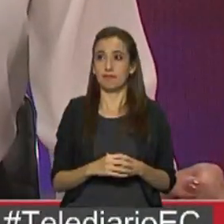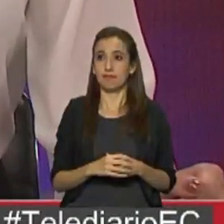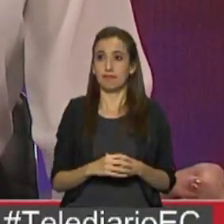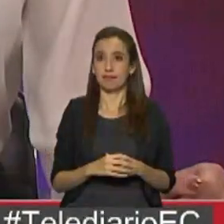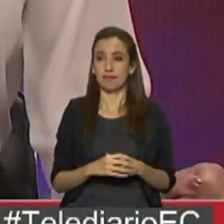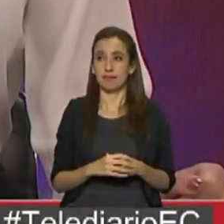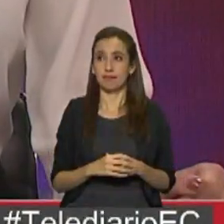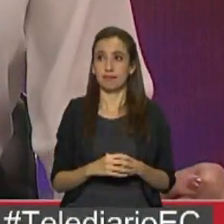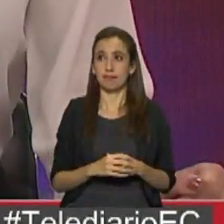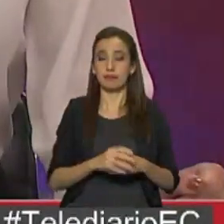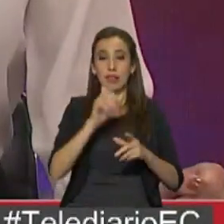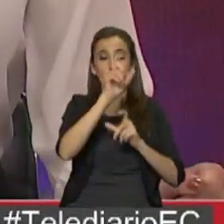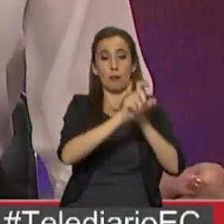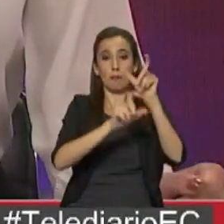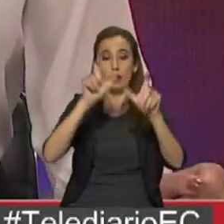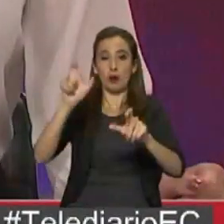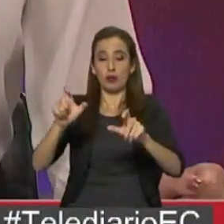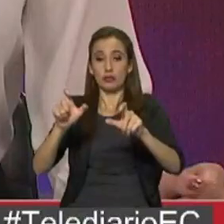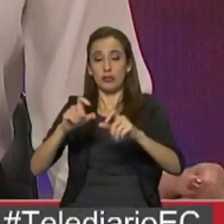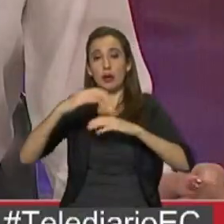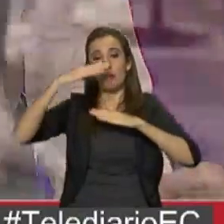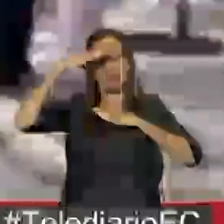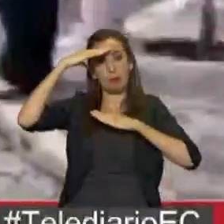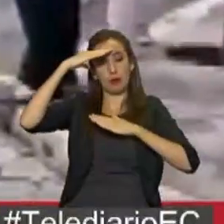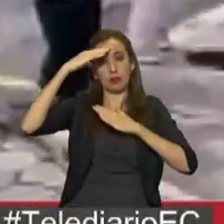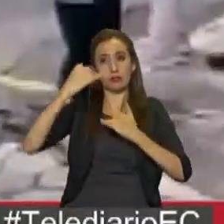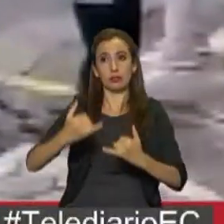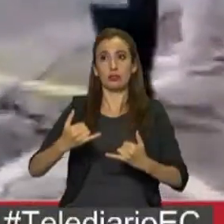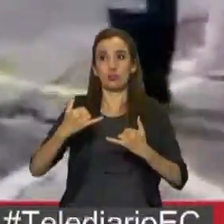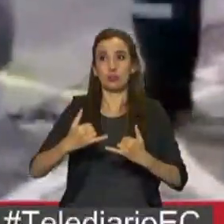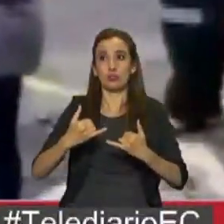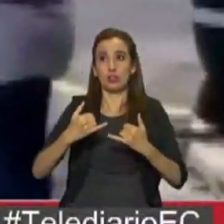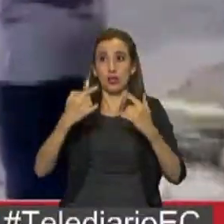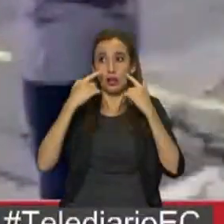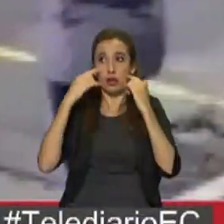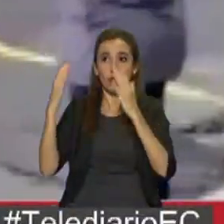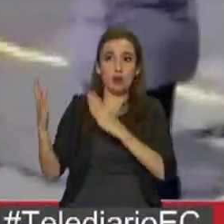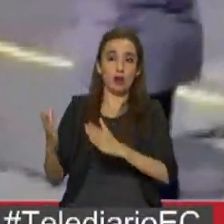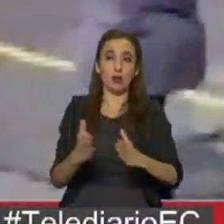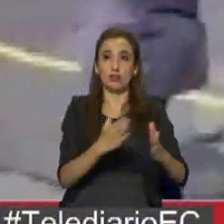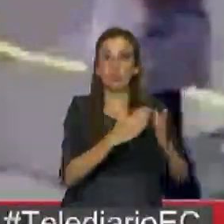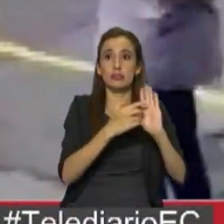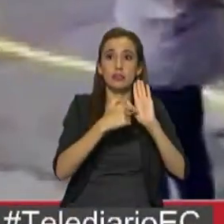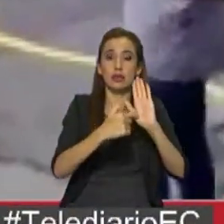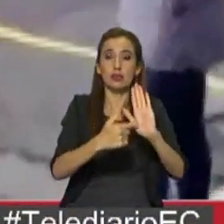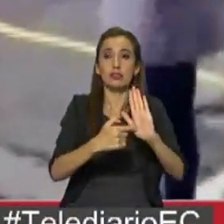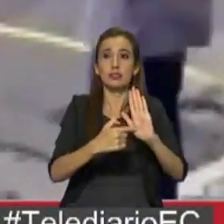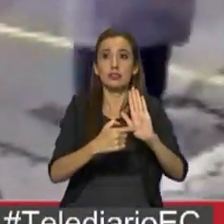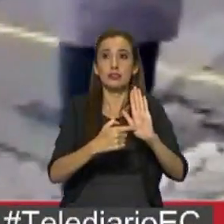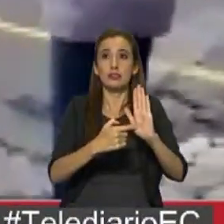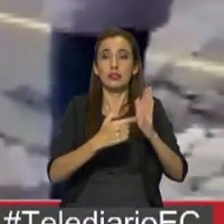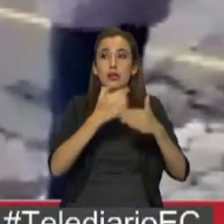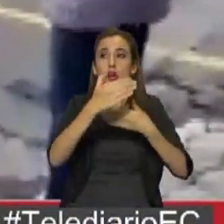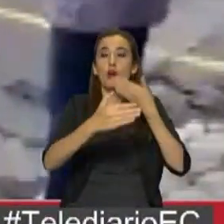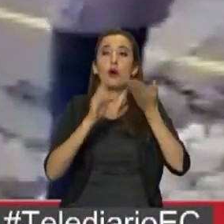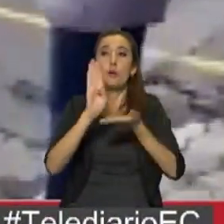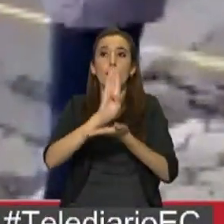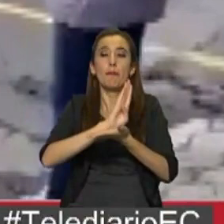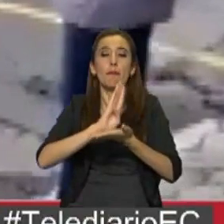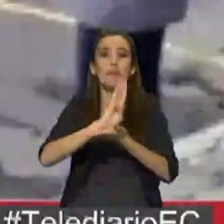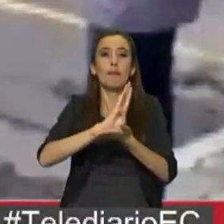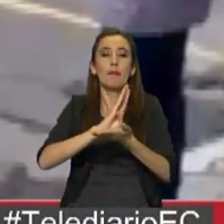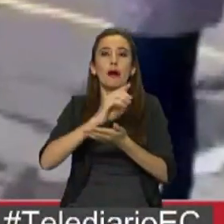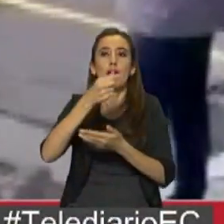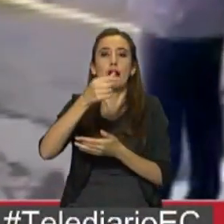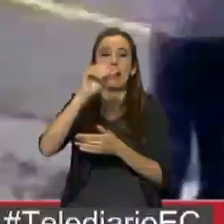y los ciudadanos reconocen la labor de la policía nacional en estos momentos de crisis sanitaria por la presencia del coronavirus en el barrio de la gas que en el